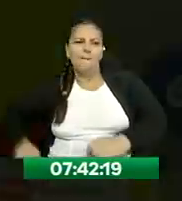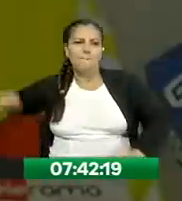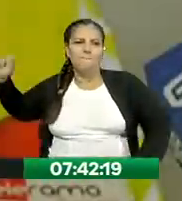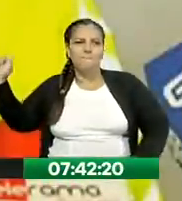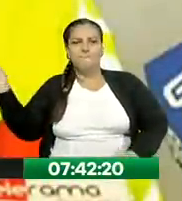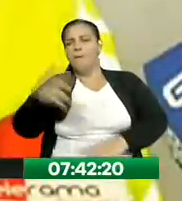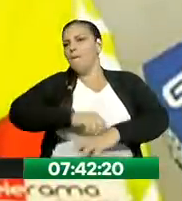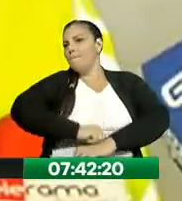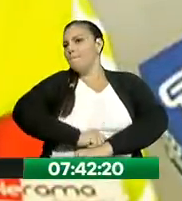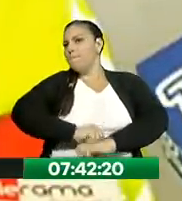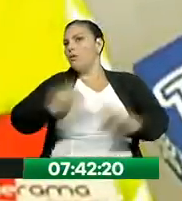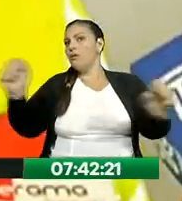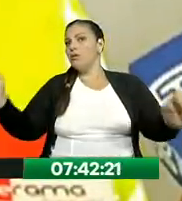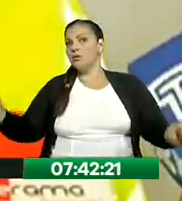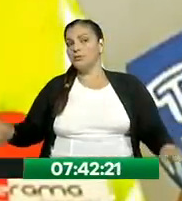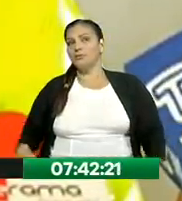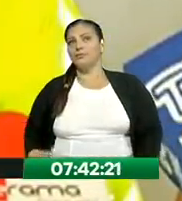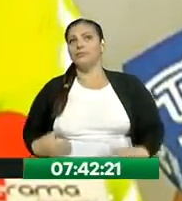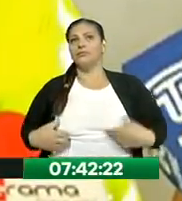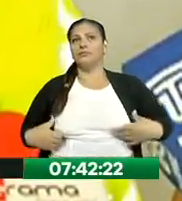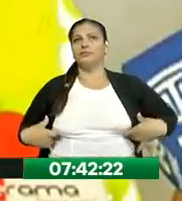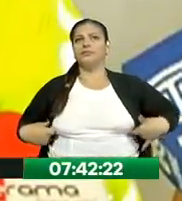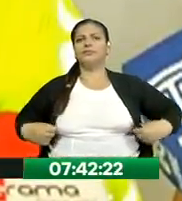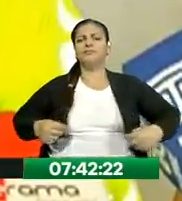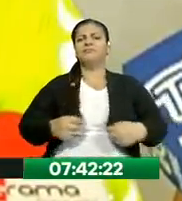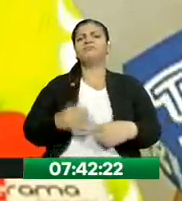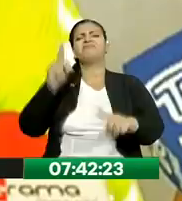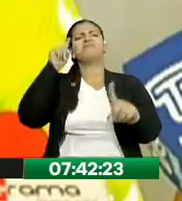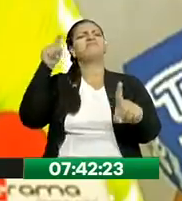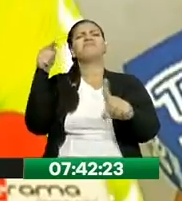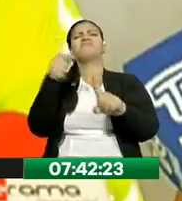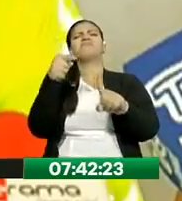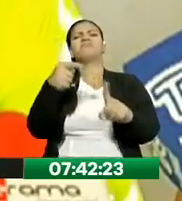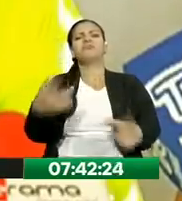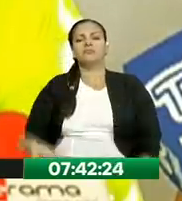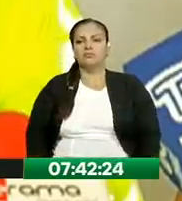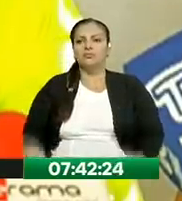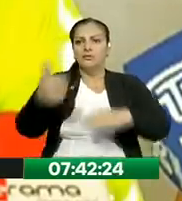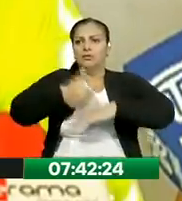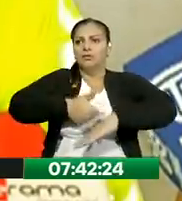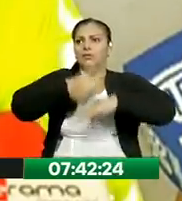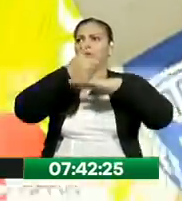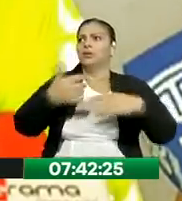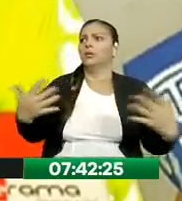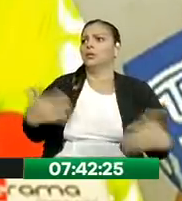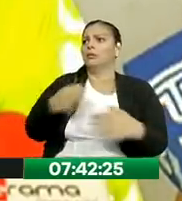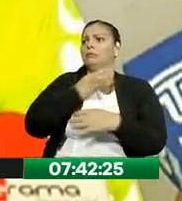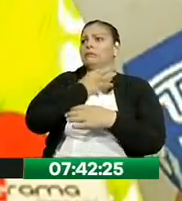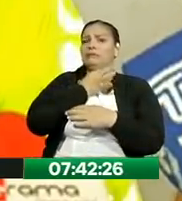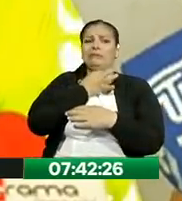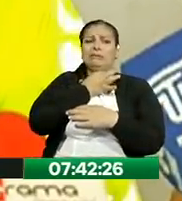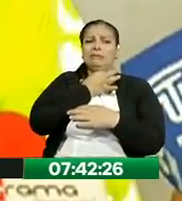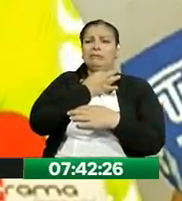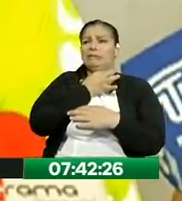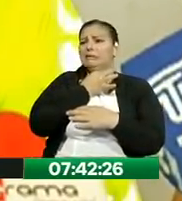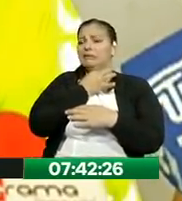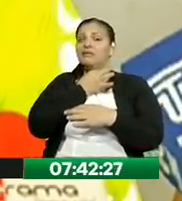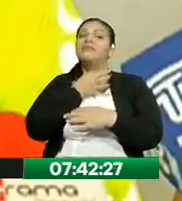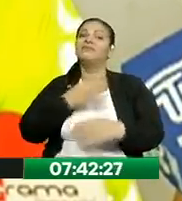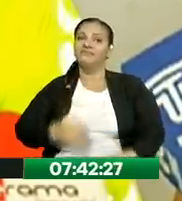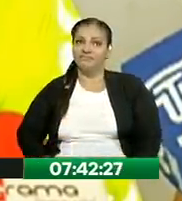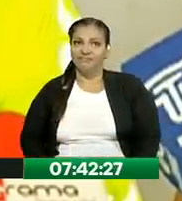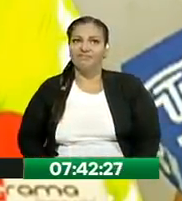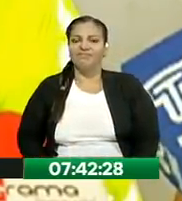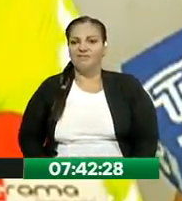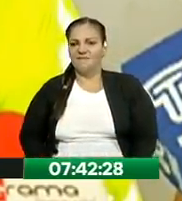Troncal. Justamente buscan eso, ¿no? Amedrentar tanto autoridades civiles, autoridades policiales, para amedrentar y